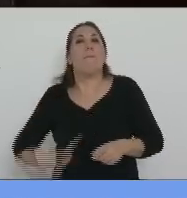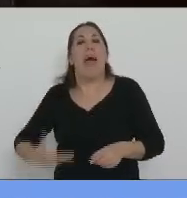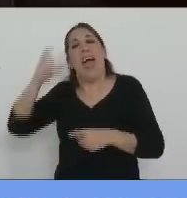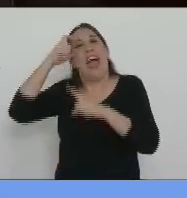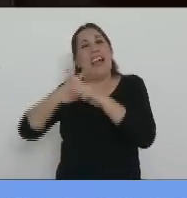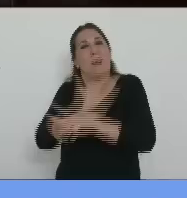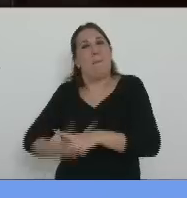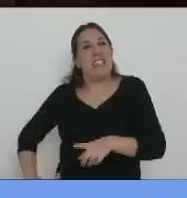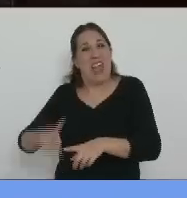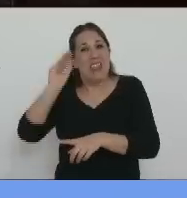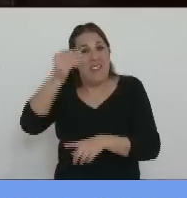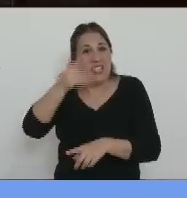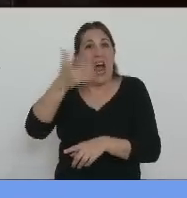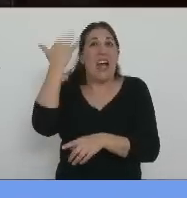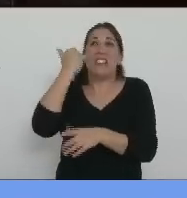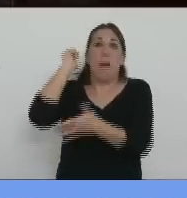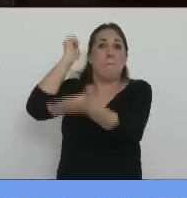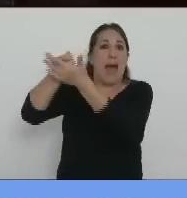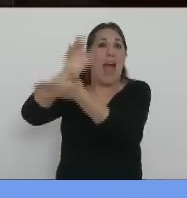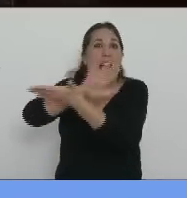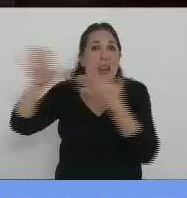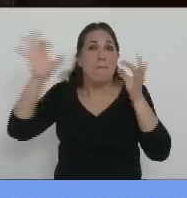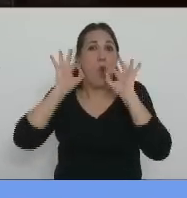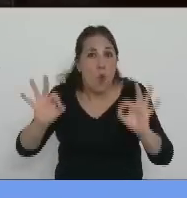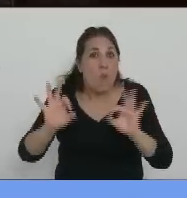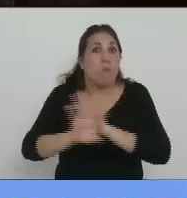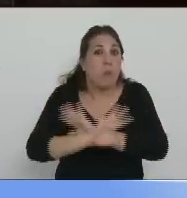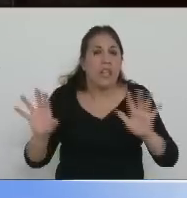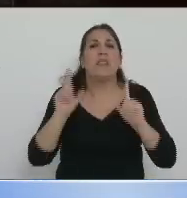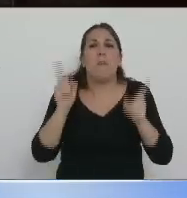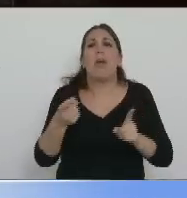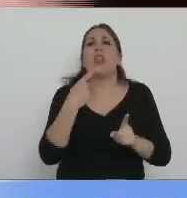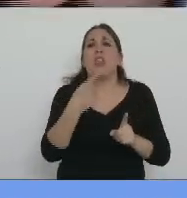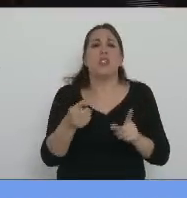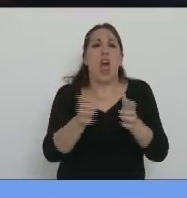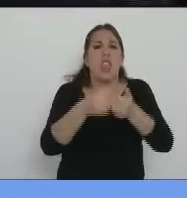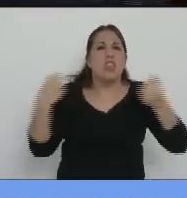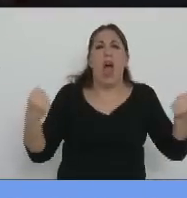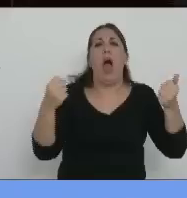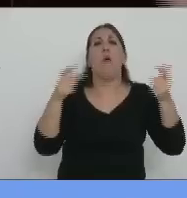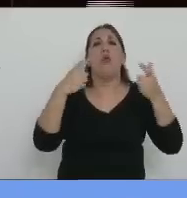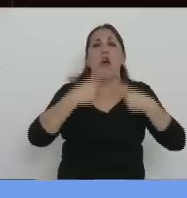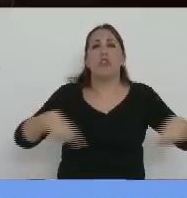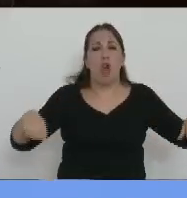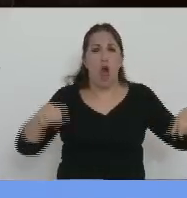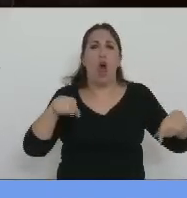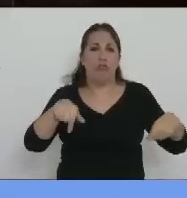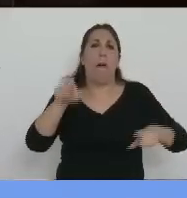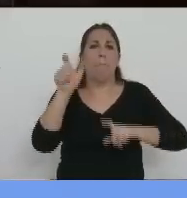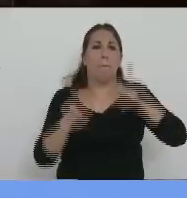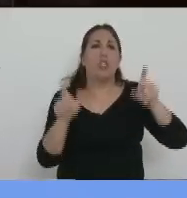sola vez al fondo también se decía que había titulares de los diarios y economistas que hoy también los vemos